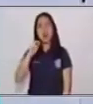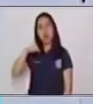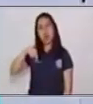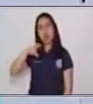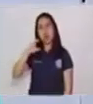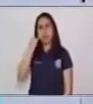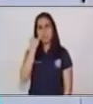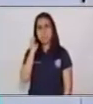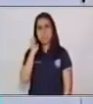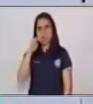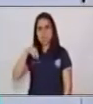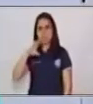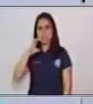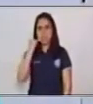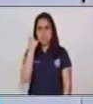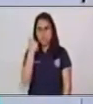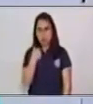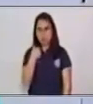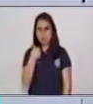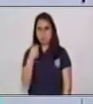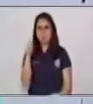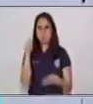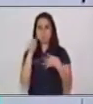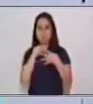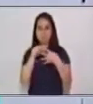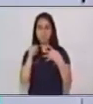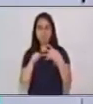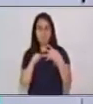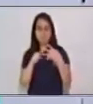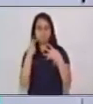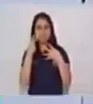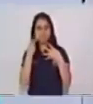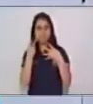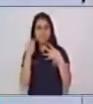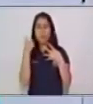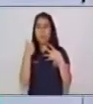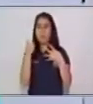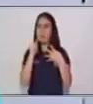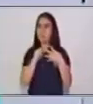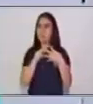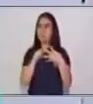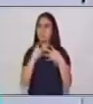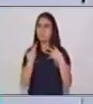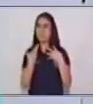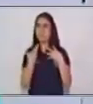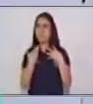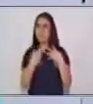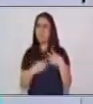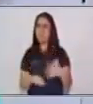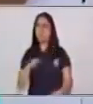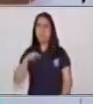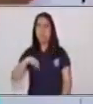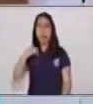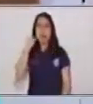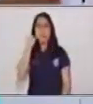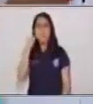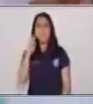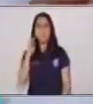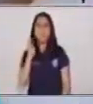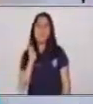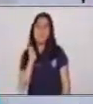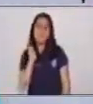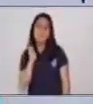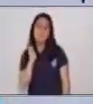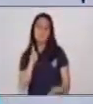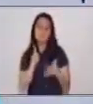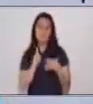parte para terminarlo. Y es que rompiendo el mortal, mortal, rima